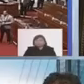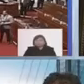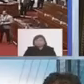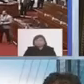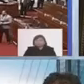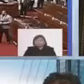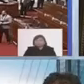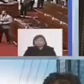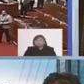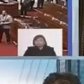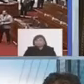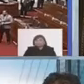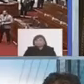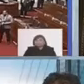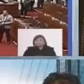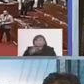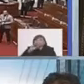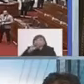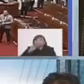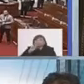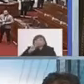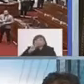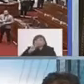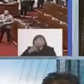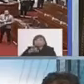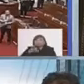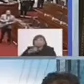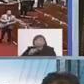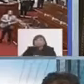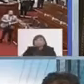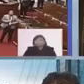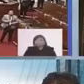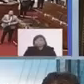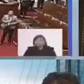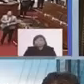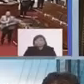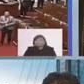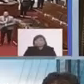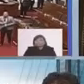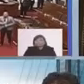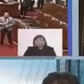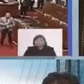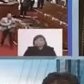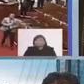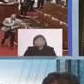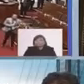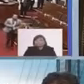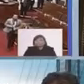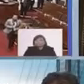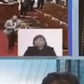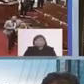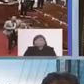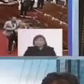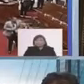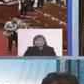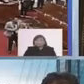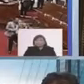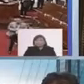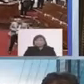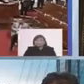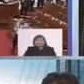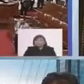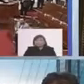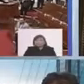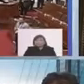presidente puede hacer lo que hizo Castillo hoy, pero solo en una circunstancia, que es que haya recibido dos mociones de